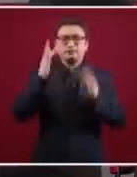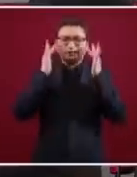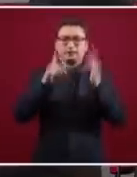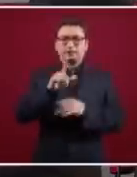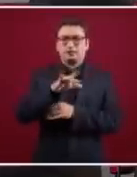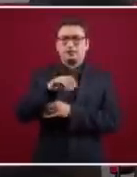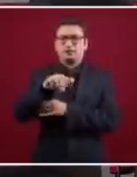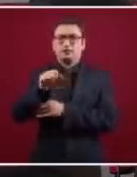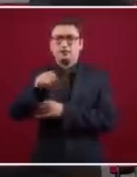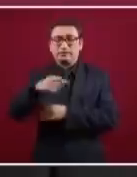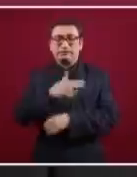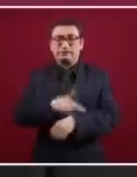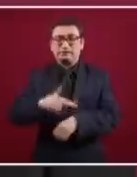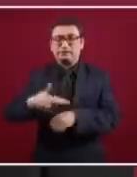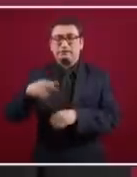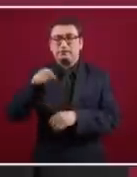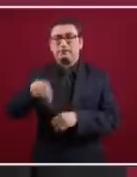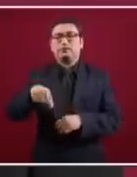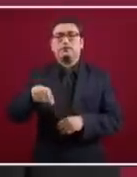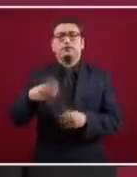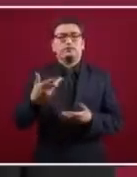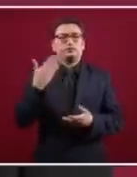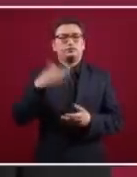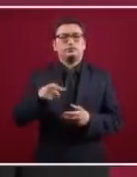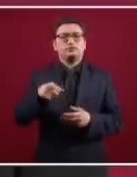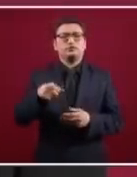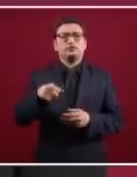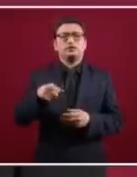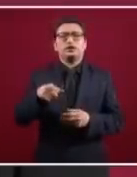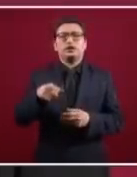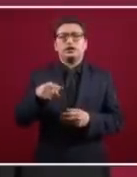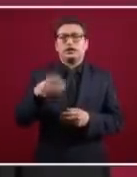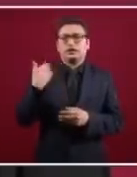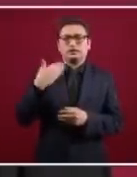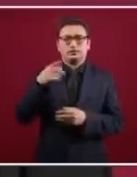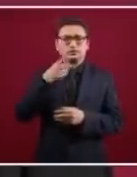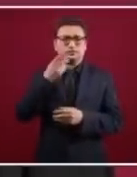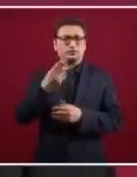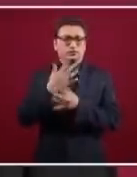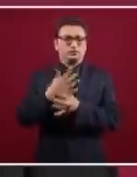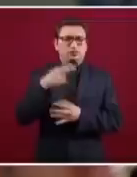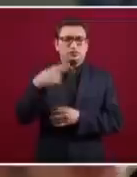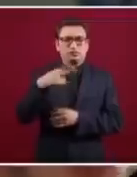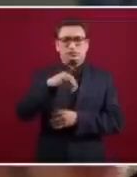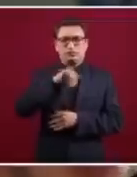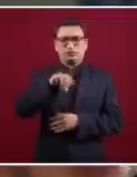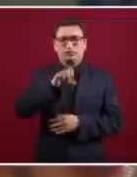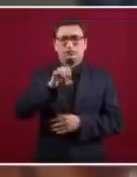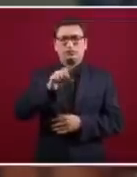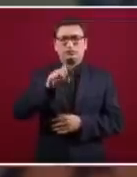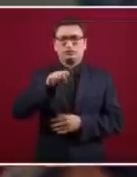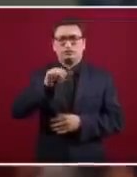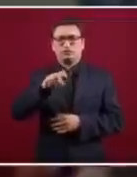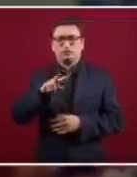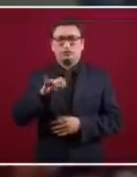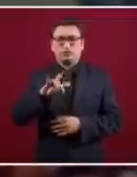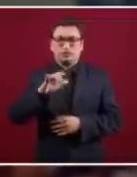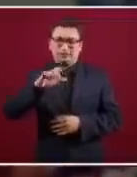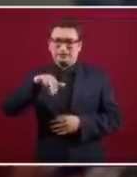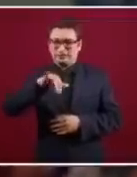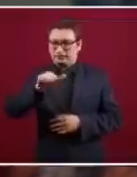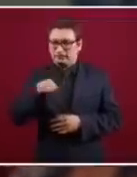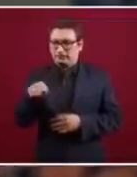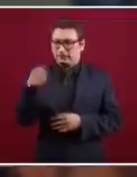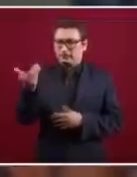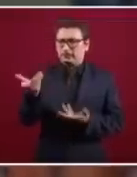en ese mismo sentido saber se ha filtrado por ahí el nombre de un personaje jesús valencia cuál sería la